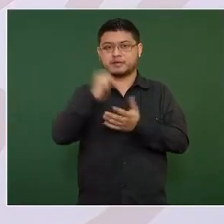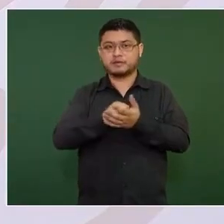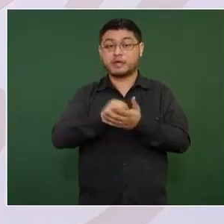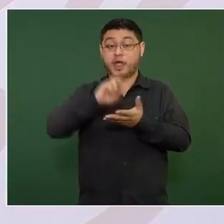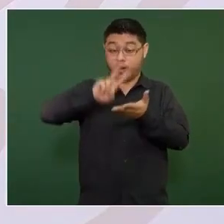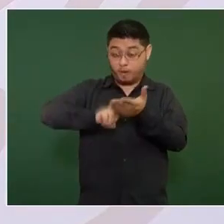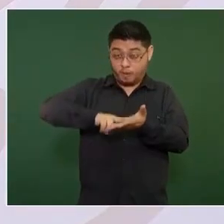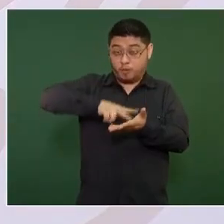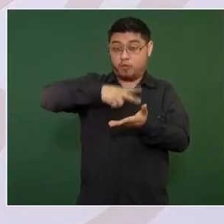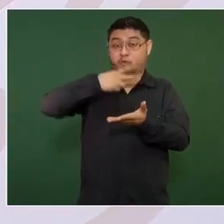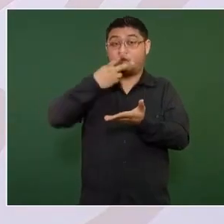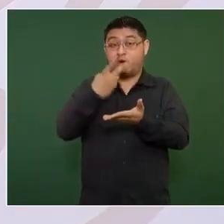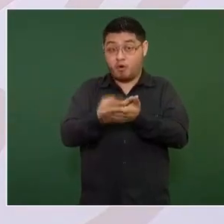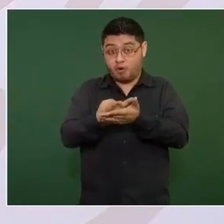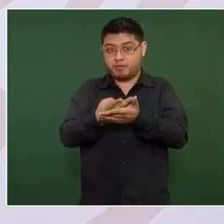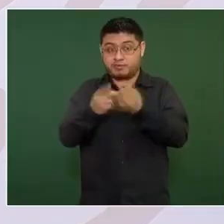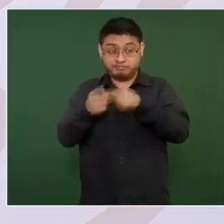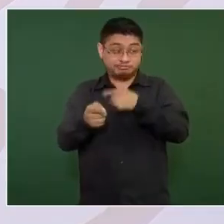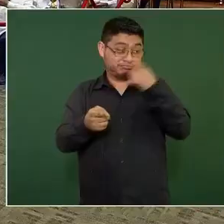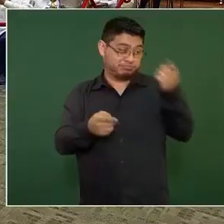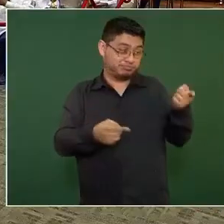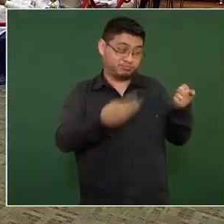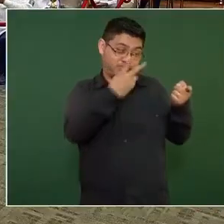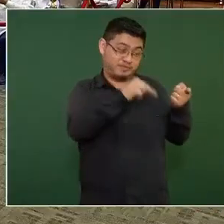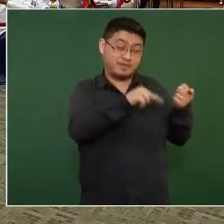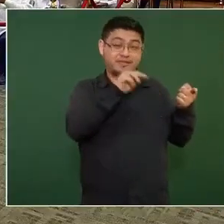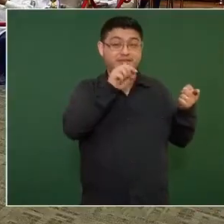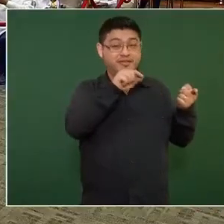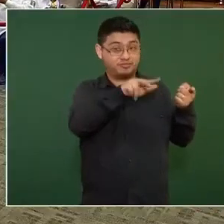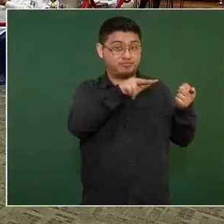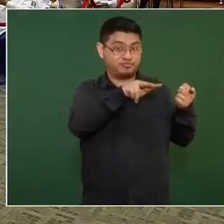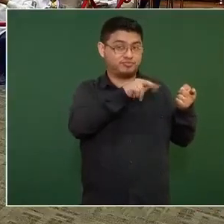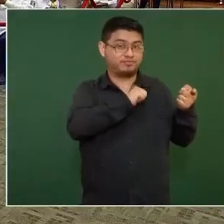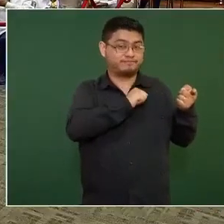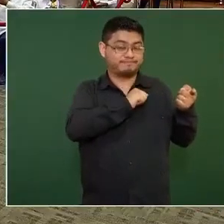se invirtió en el 2018.